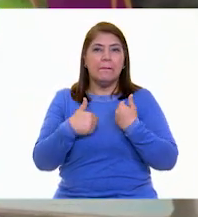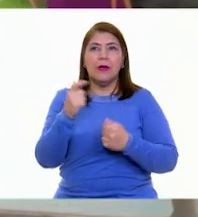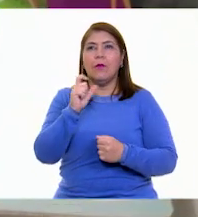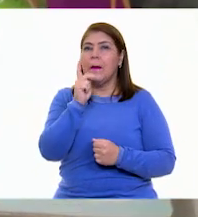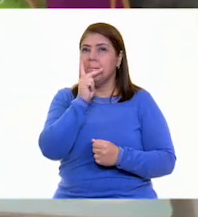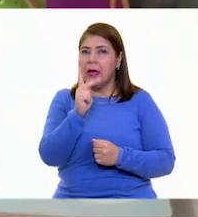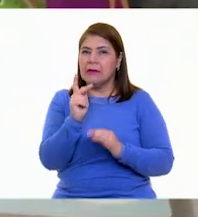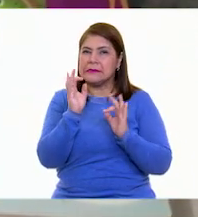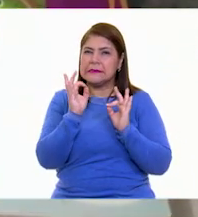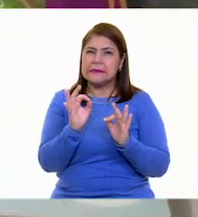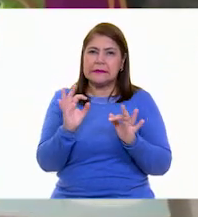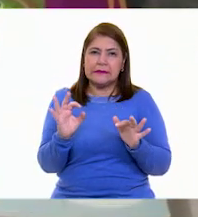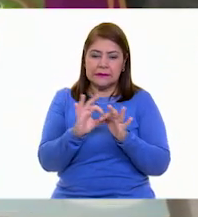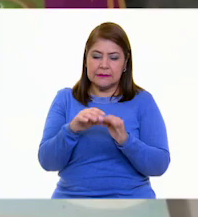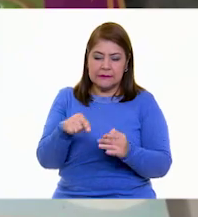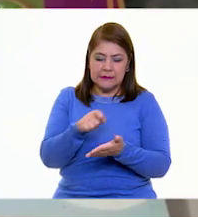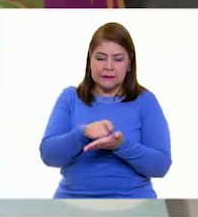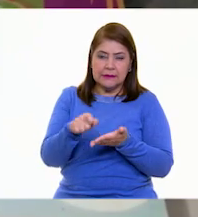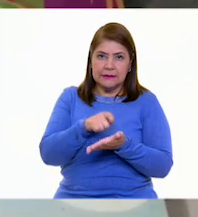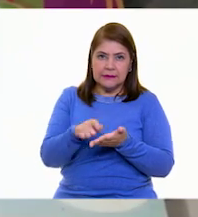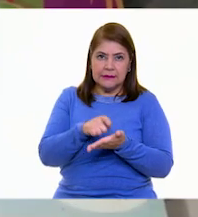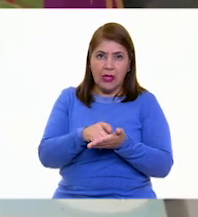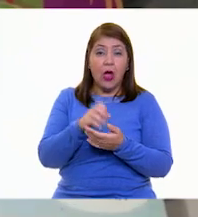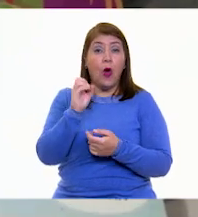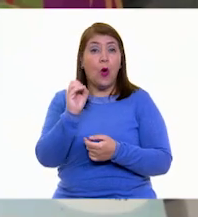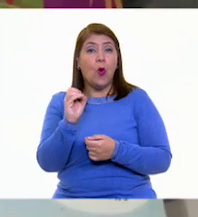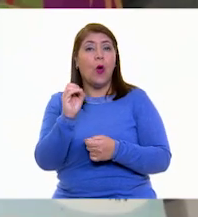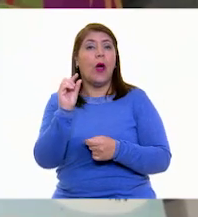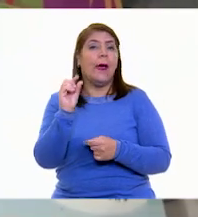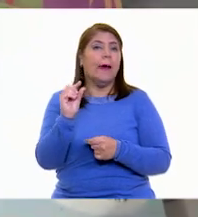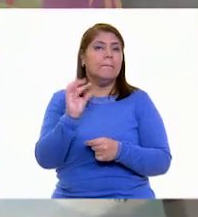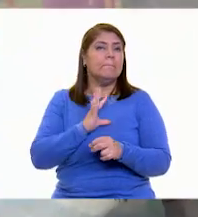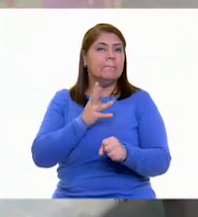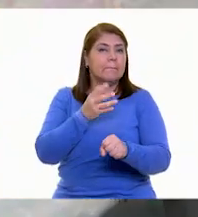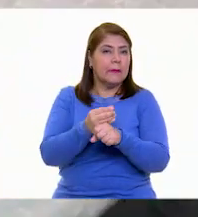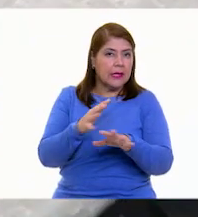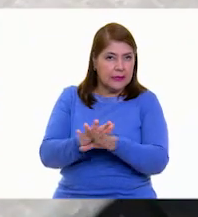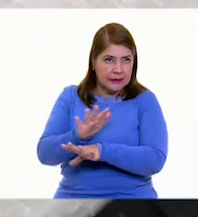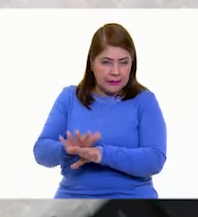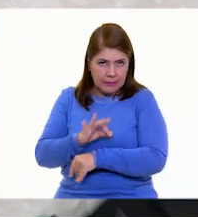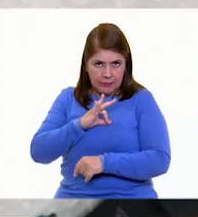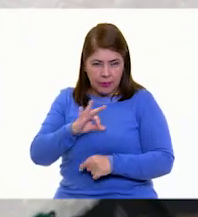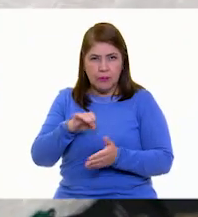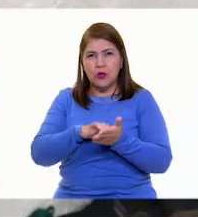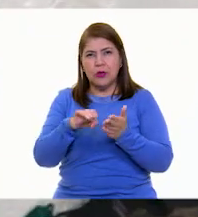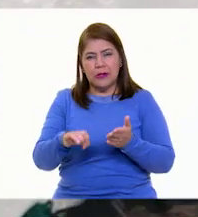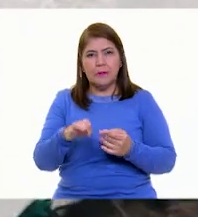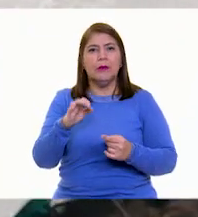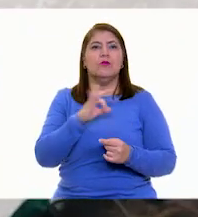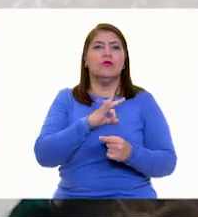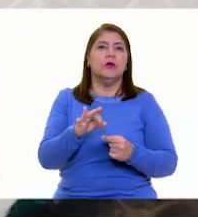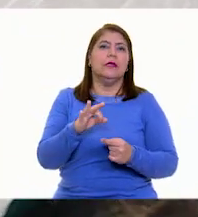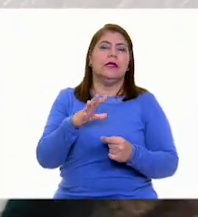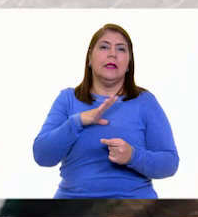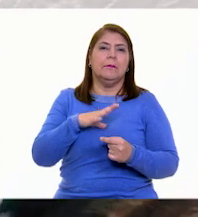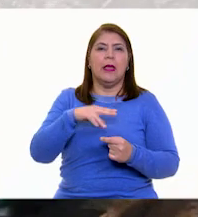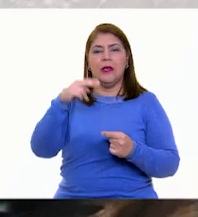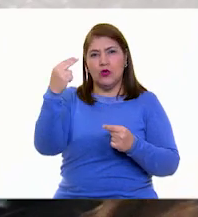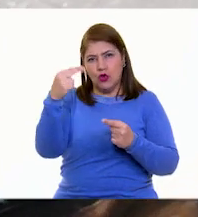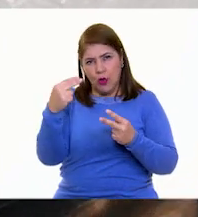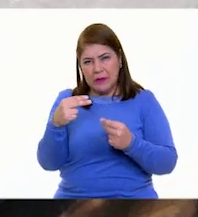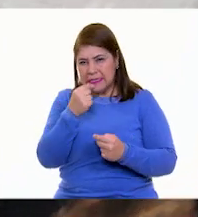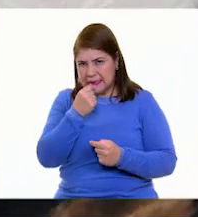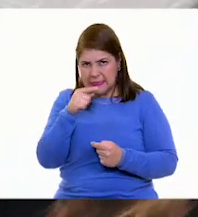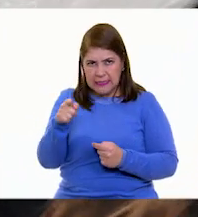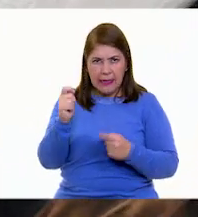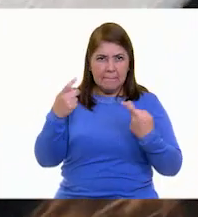palabras exactamente como están escritas o también al cambiar algunas. Podemos mencionar los nombres de las niñas y los niños o